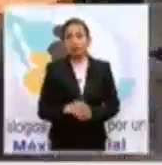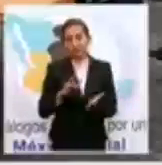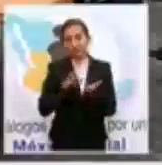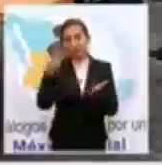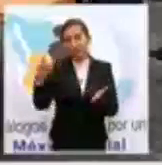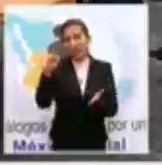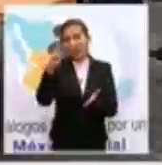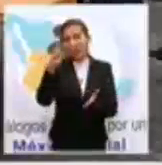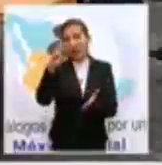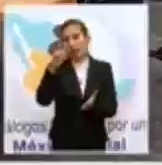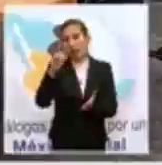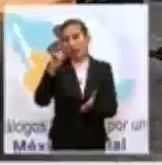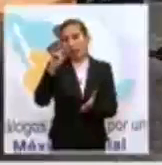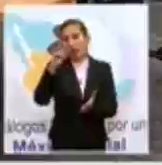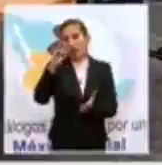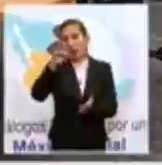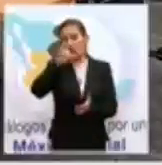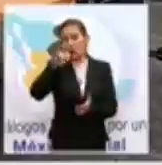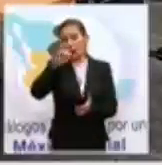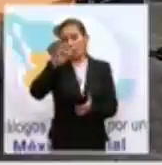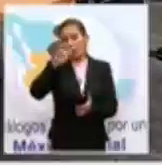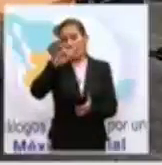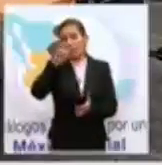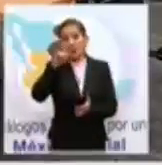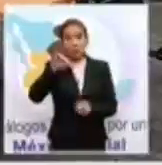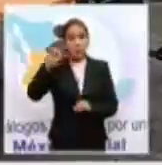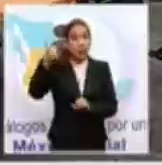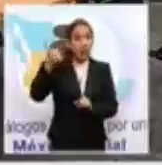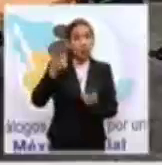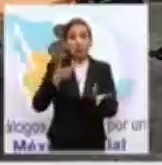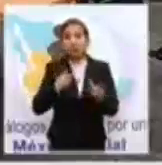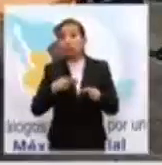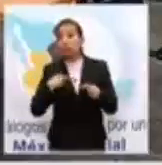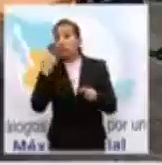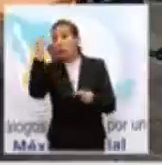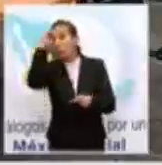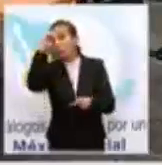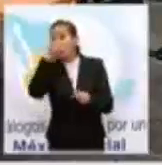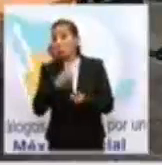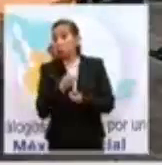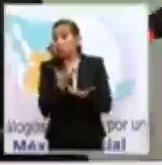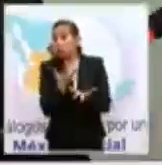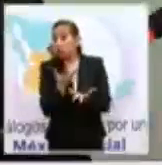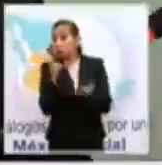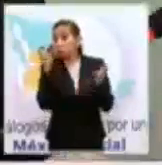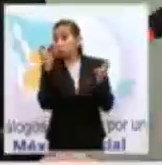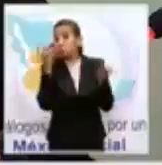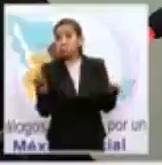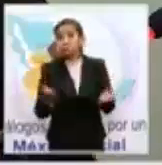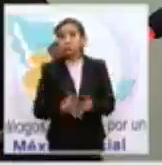Gracias, Ricardo Aparicio Jiménez. Si alguien más tiene algún comentario al respecto.